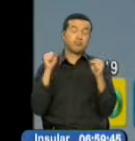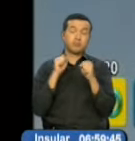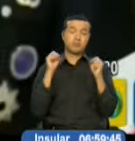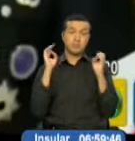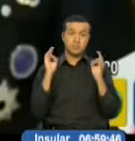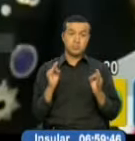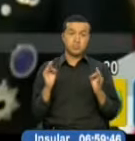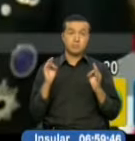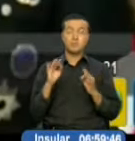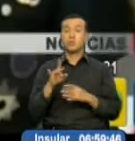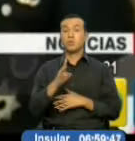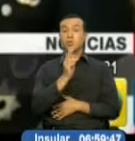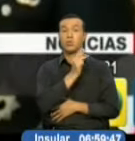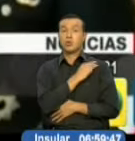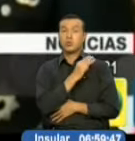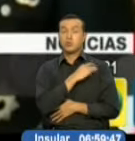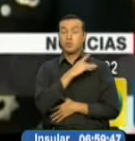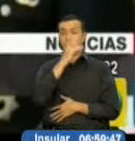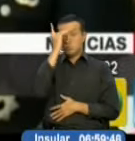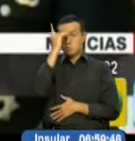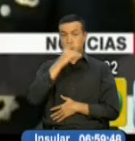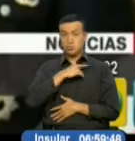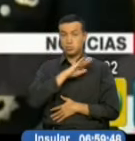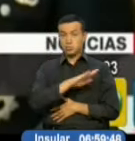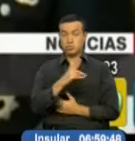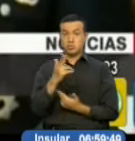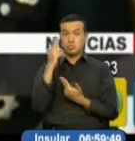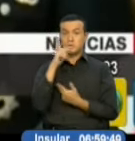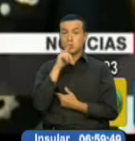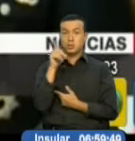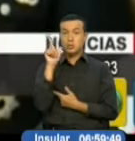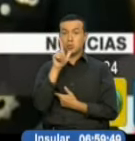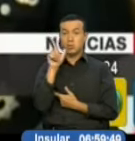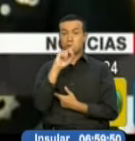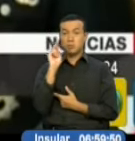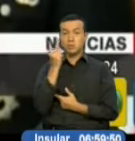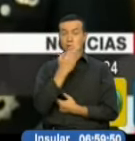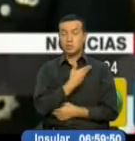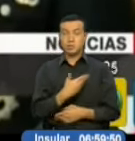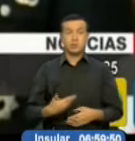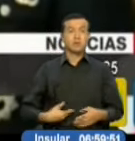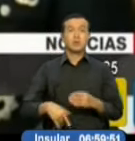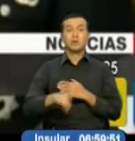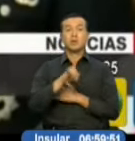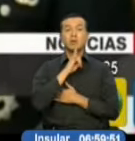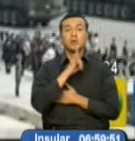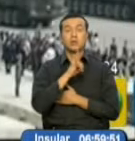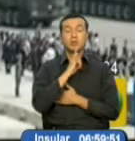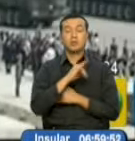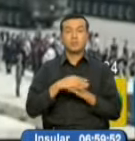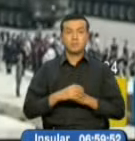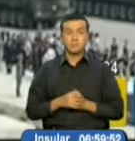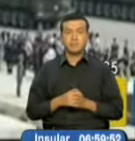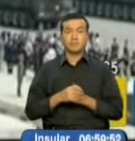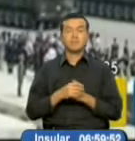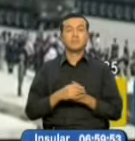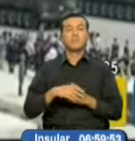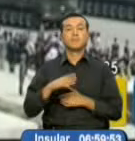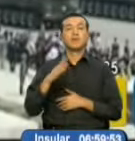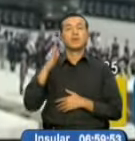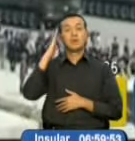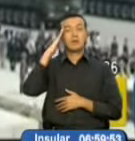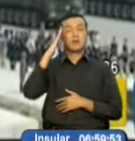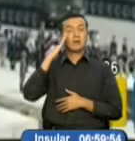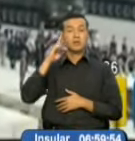momento si Washington opta por una acción militar, como lo manifestó este lunes el vicepresidente de Estados Unidos, Mike Pence, por lo que el régimen de